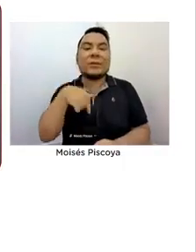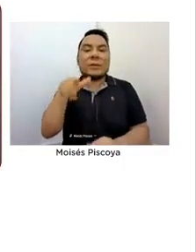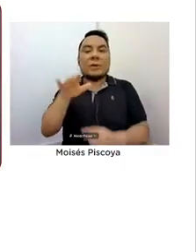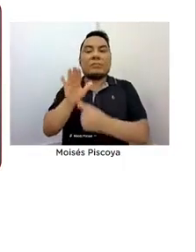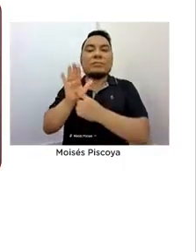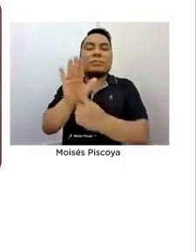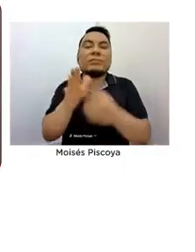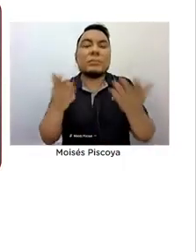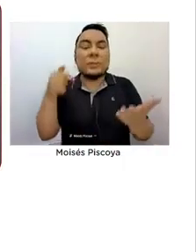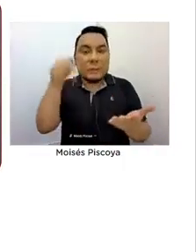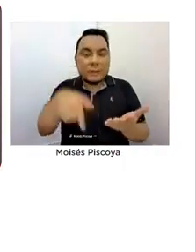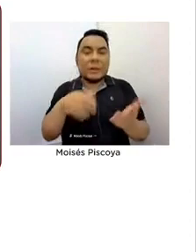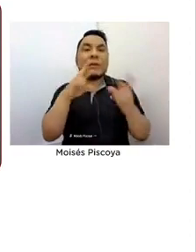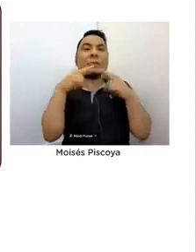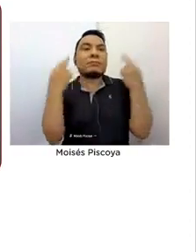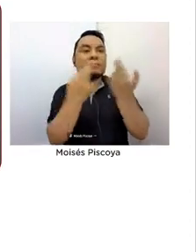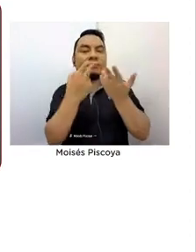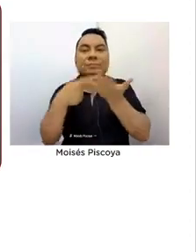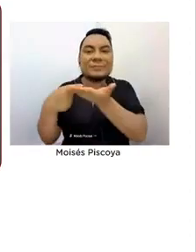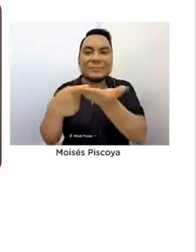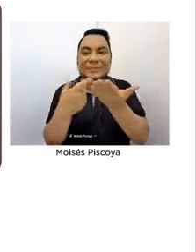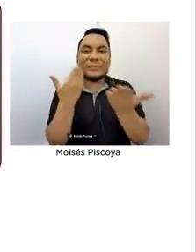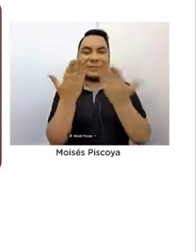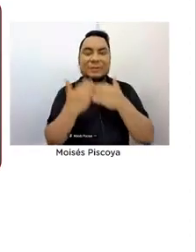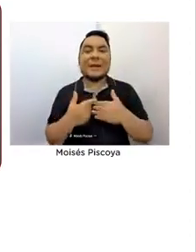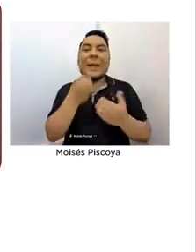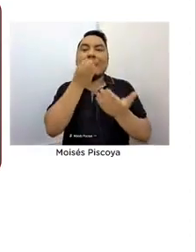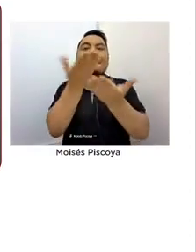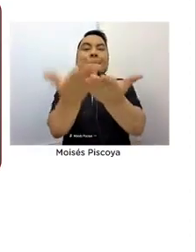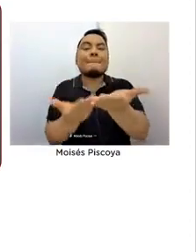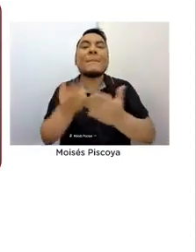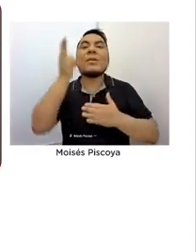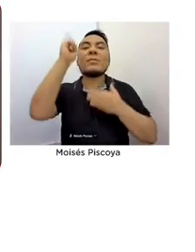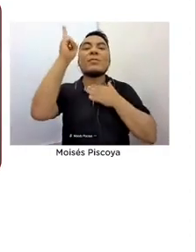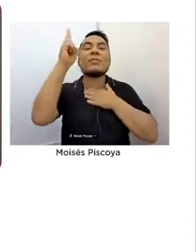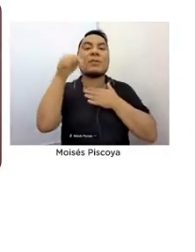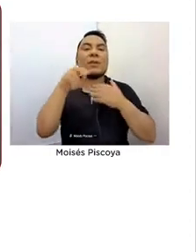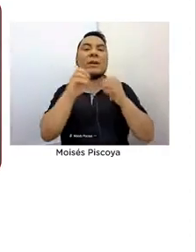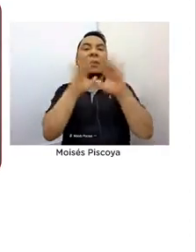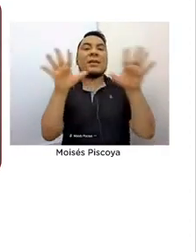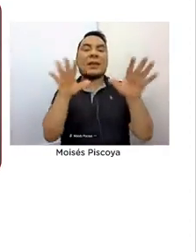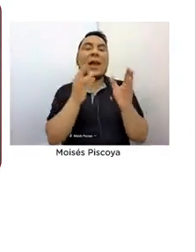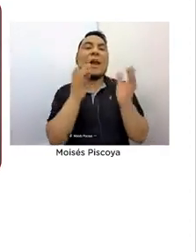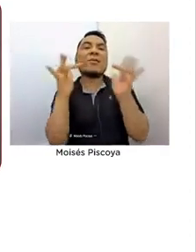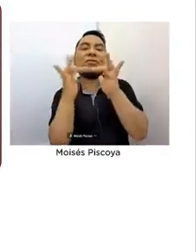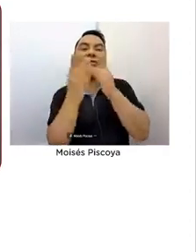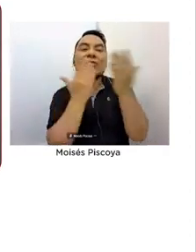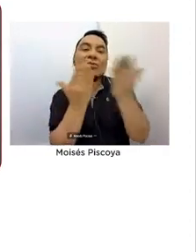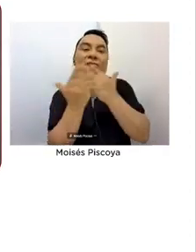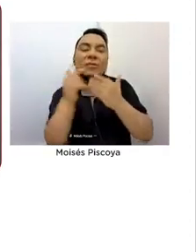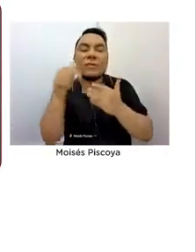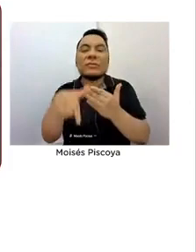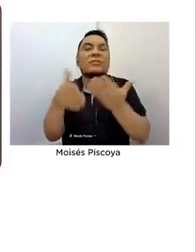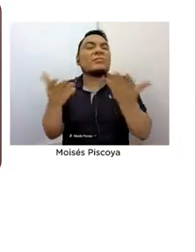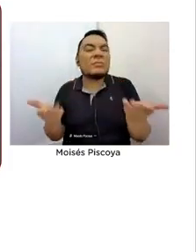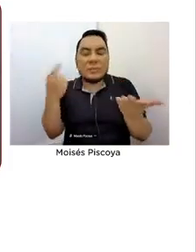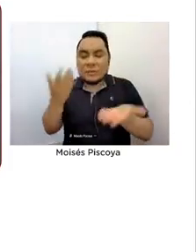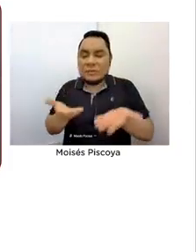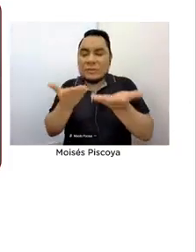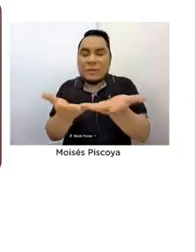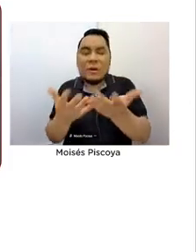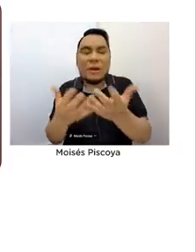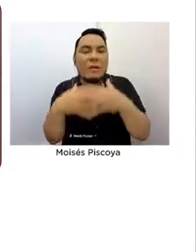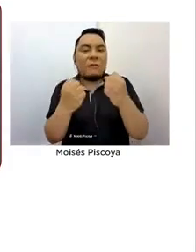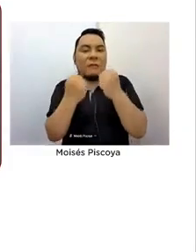de este evento virtual. Bienvenidos a Docente al Día Webinar, un espacio creado para fortalecer la